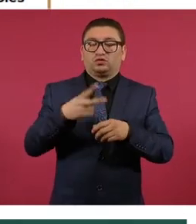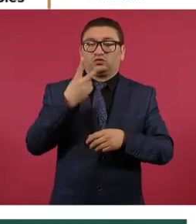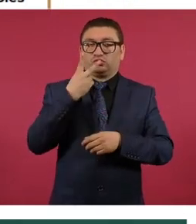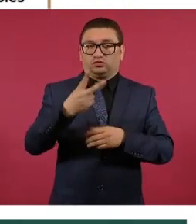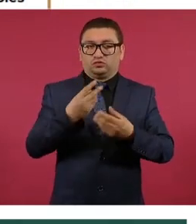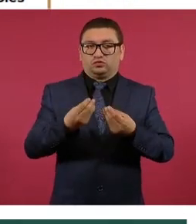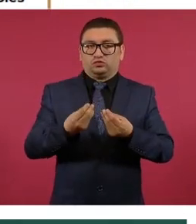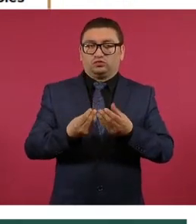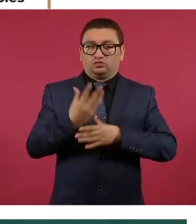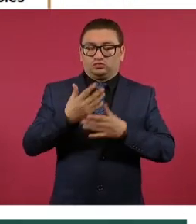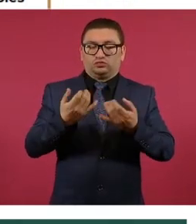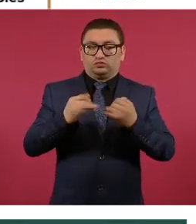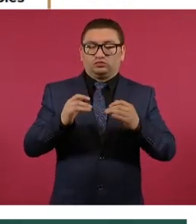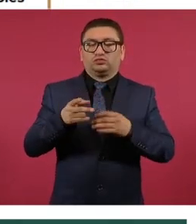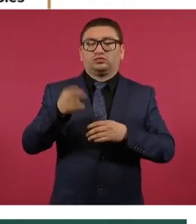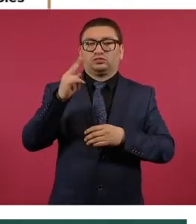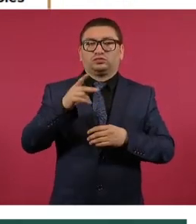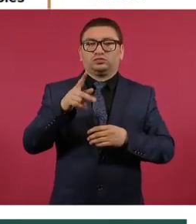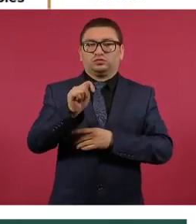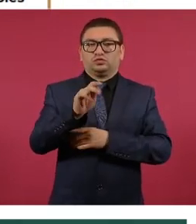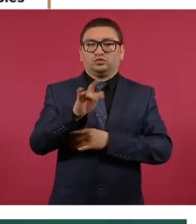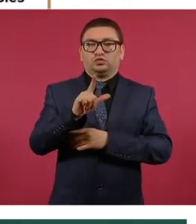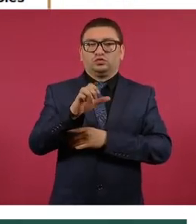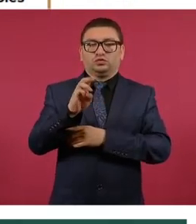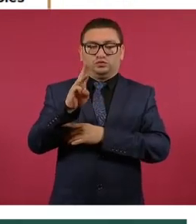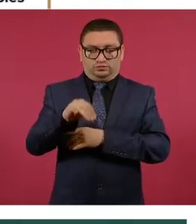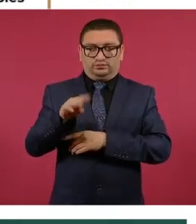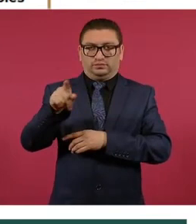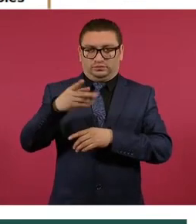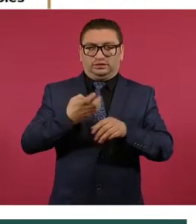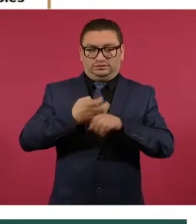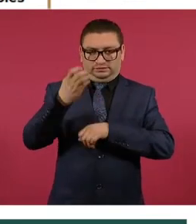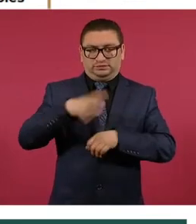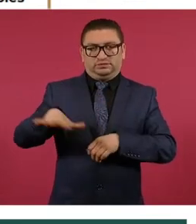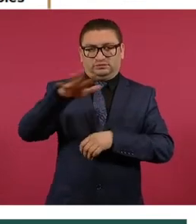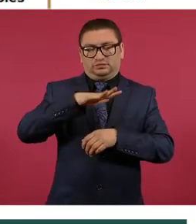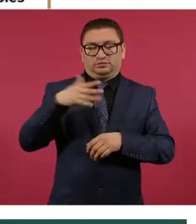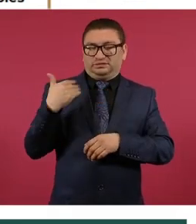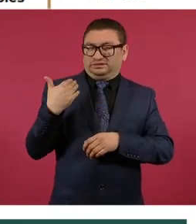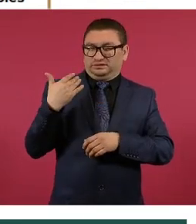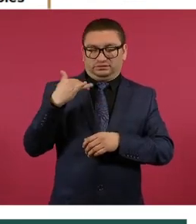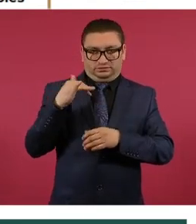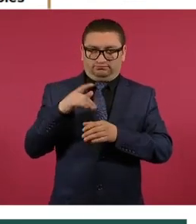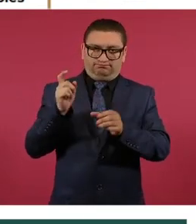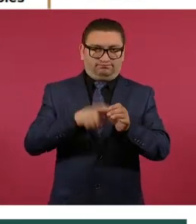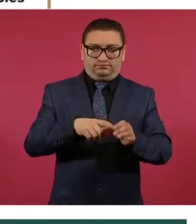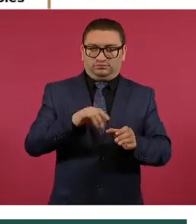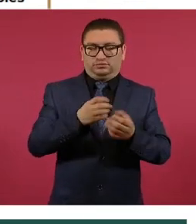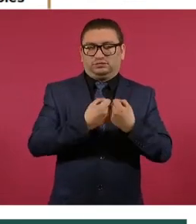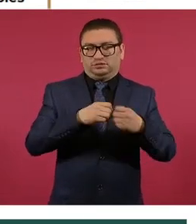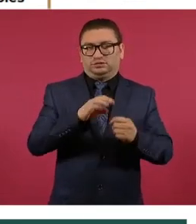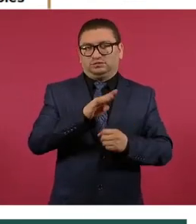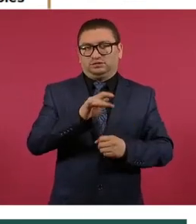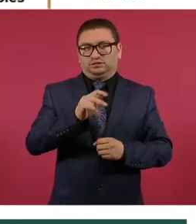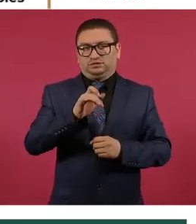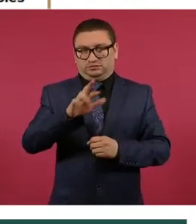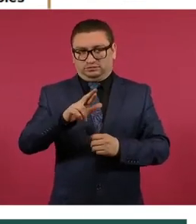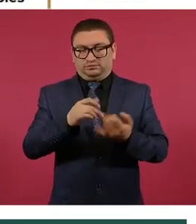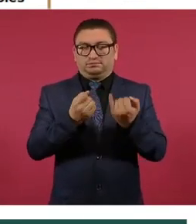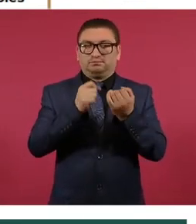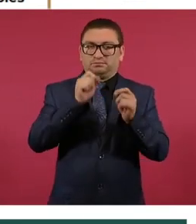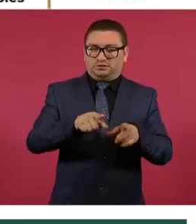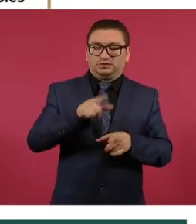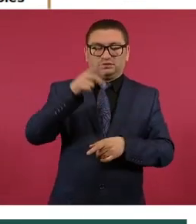eh sobre todo el de El de Tulum Estos son de los estados de más reciente incorporación eh lo mismo en Hidalgo